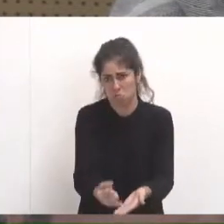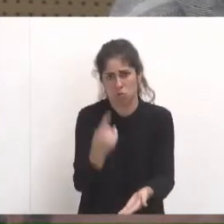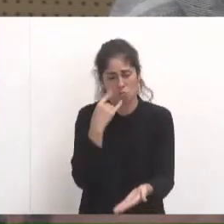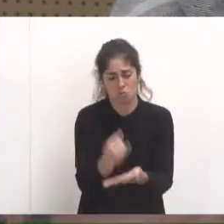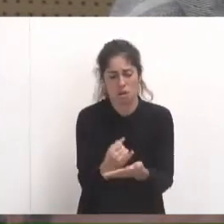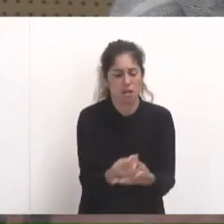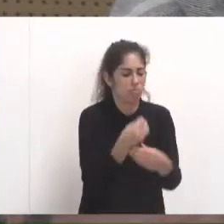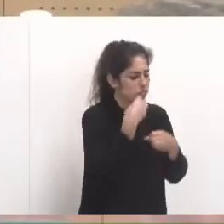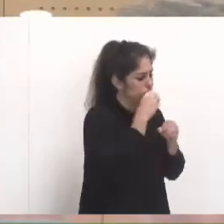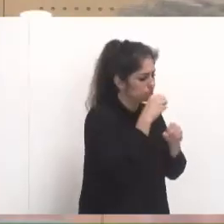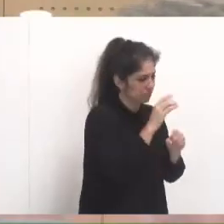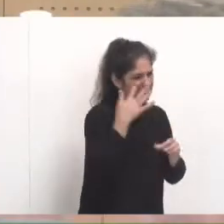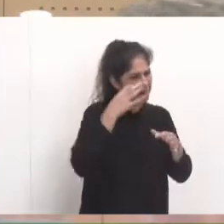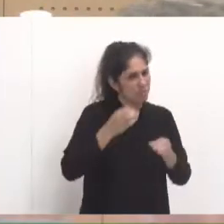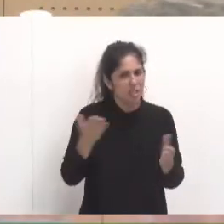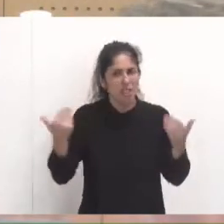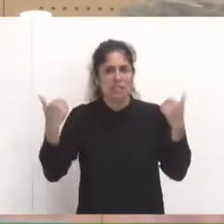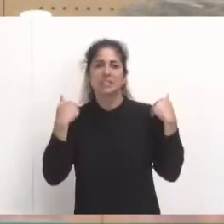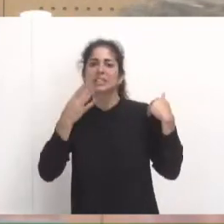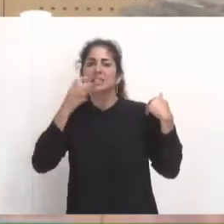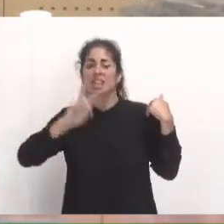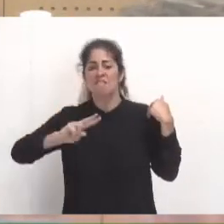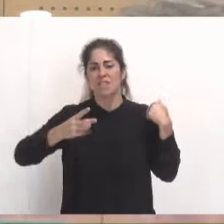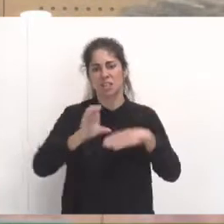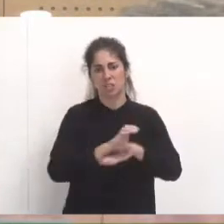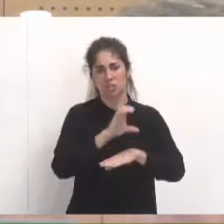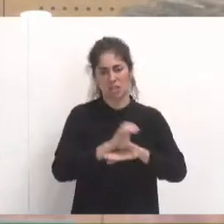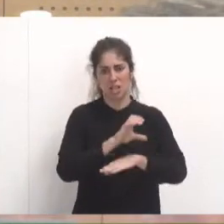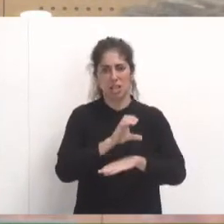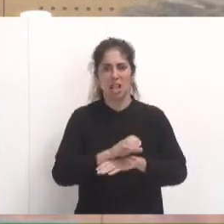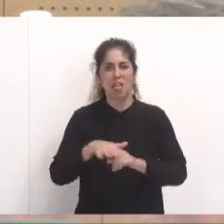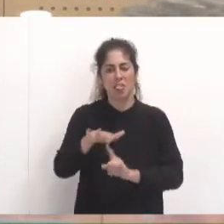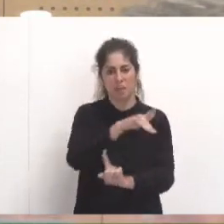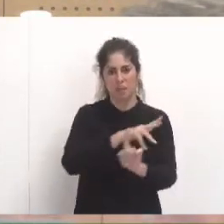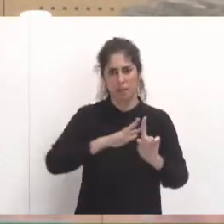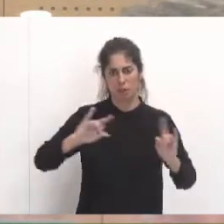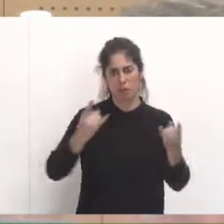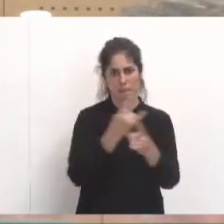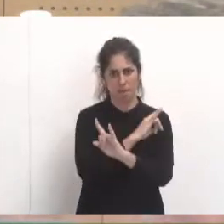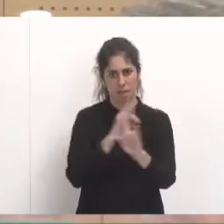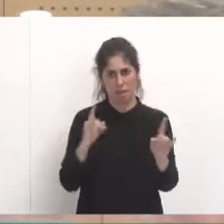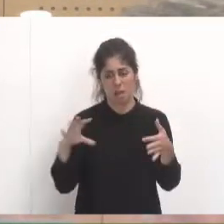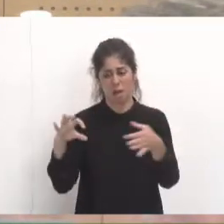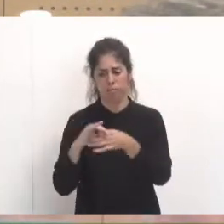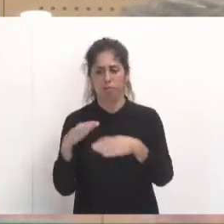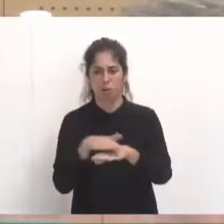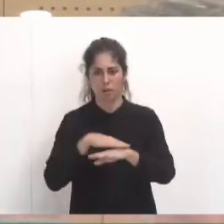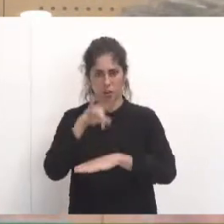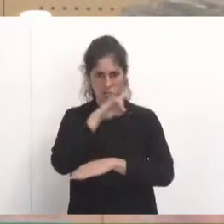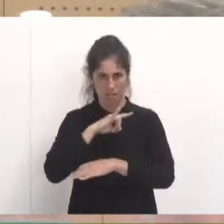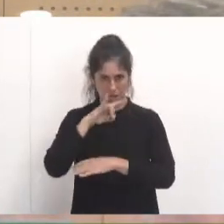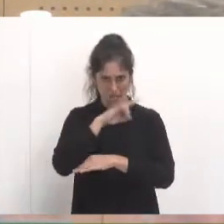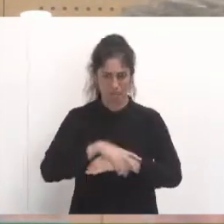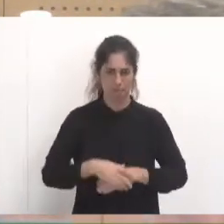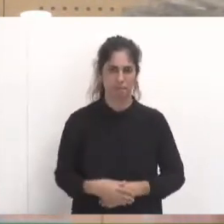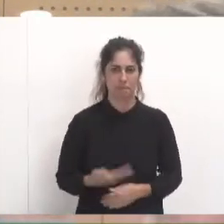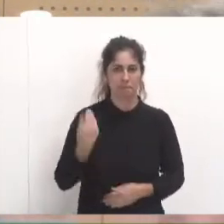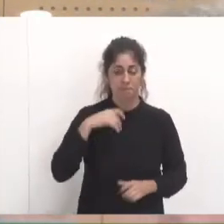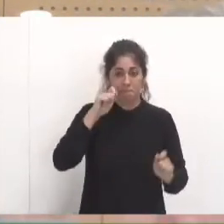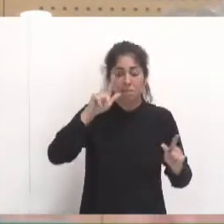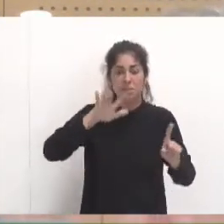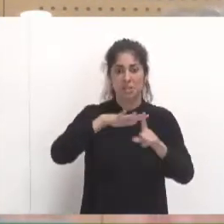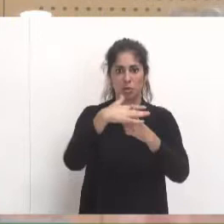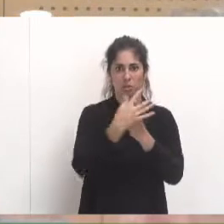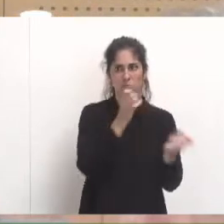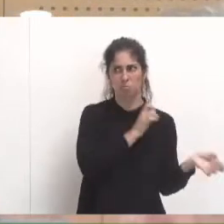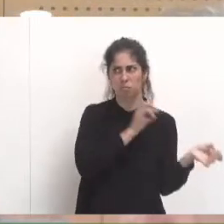es la Viceconsejería de Medio Ambiente del Gobierno de Canarias. Y cuando constatamos de esa situación, se la trasladamos a la ANNUM,